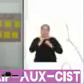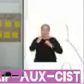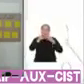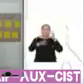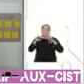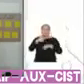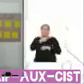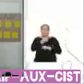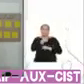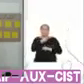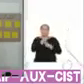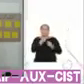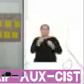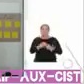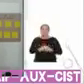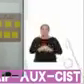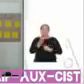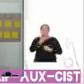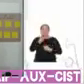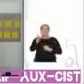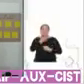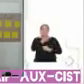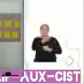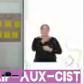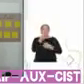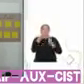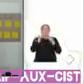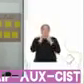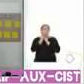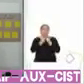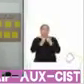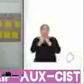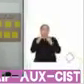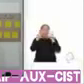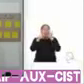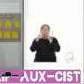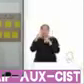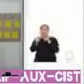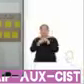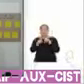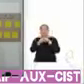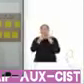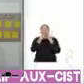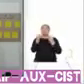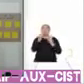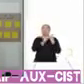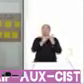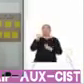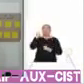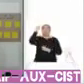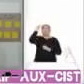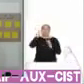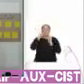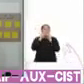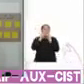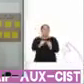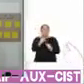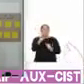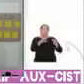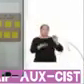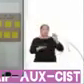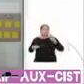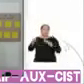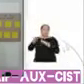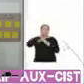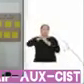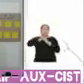La verdad es que me gusta mucho y he ido a bastantes competencias. Y he visto también a muchas personas mayores que han seguido años y años de